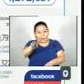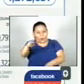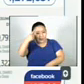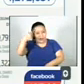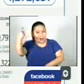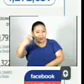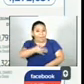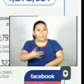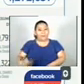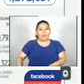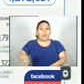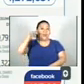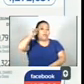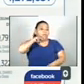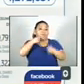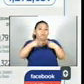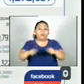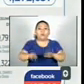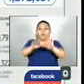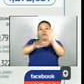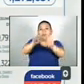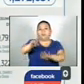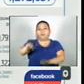nacional, casos confirmados